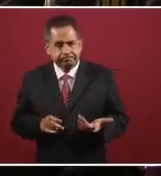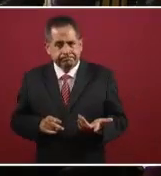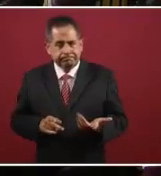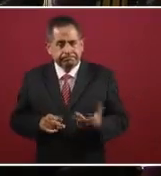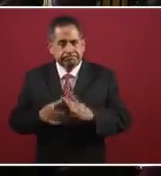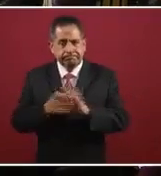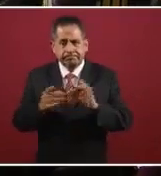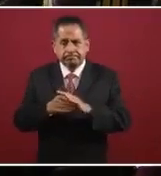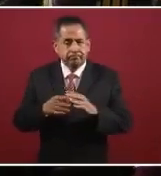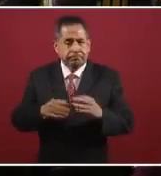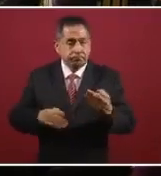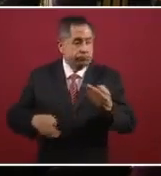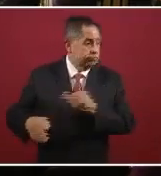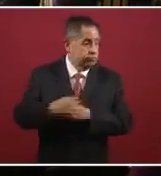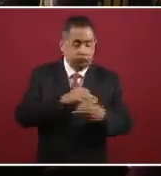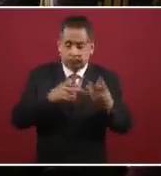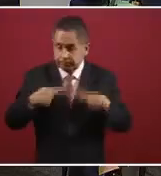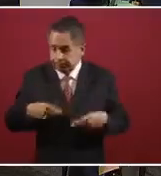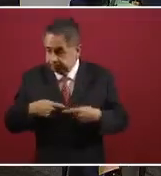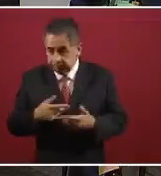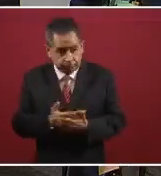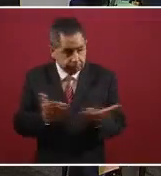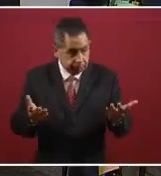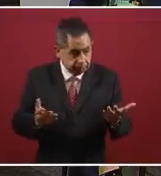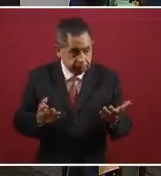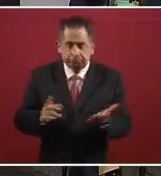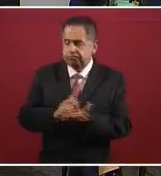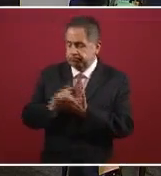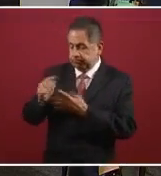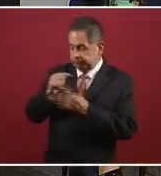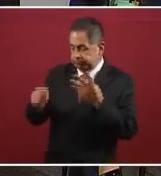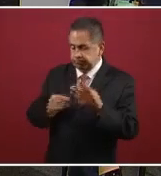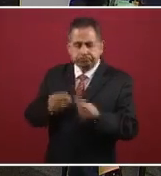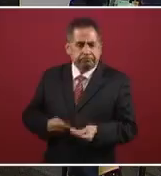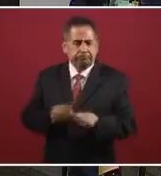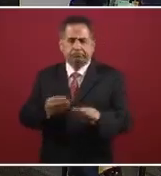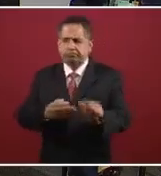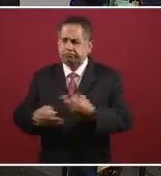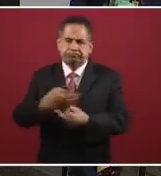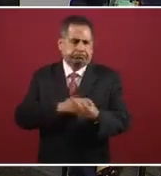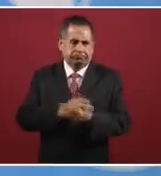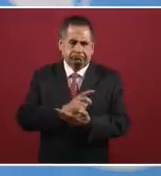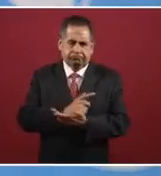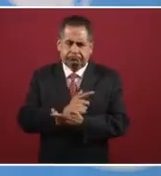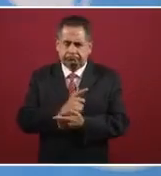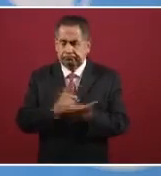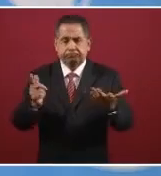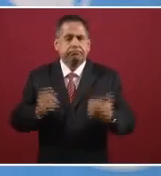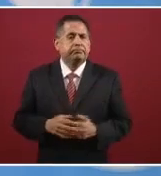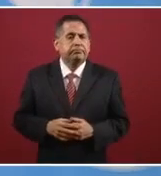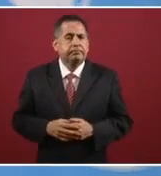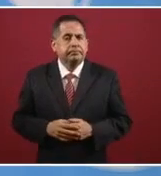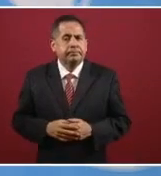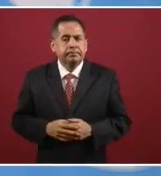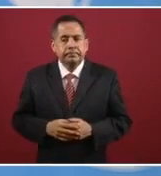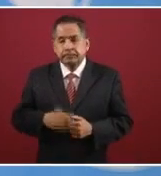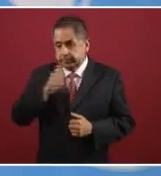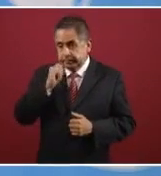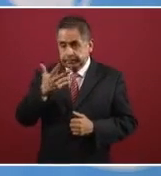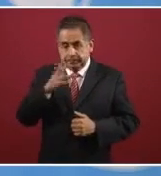todos los derechos para todas las personas. Ha sido una época también, una década de mucho progreso.